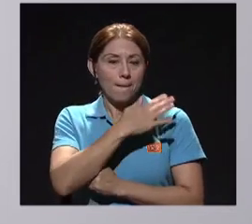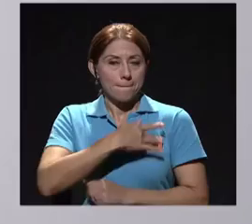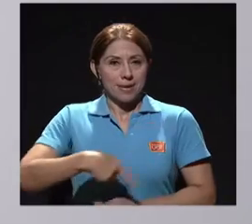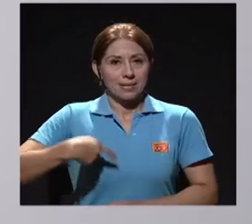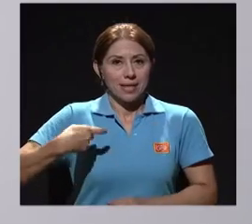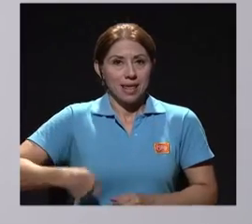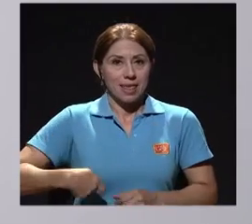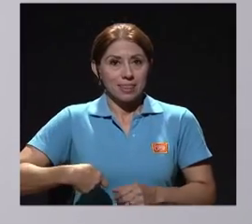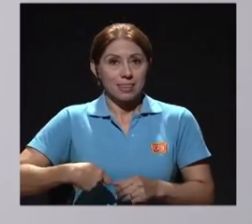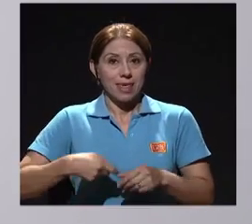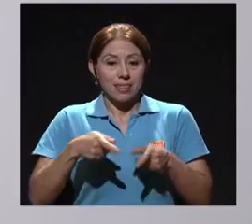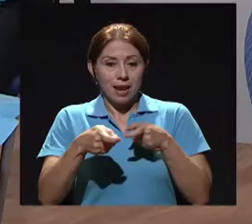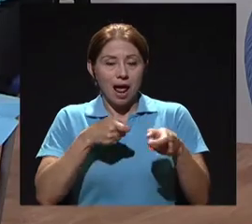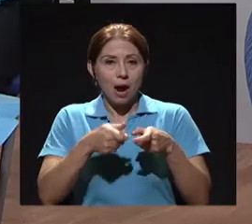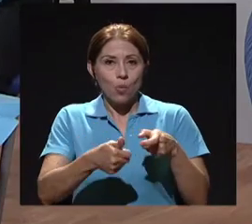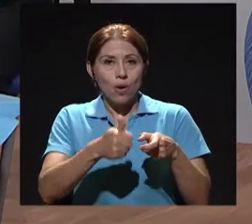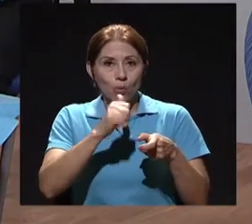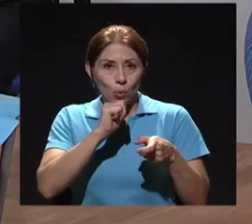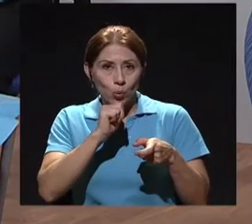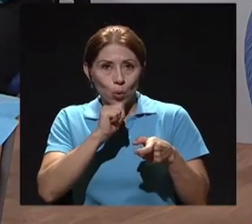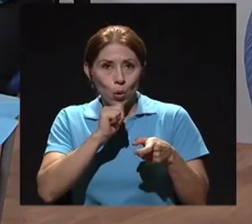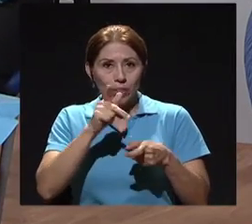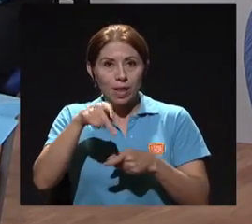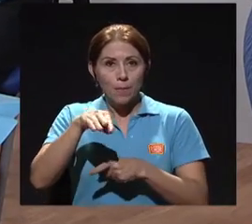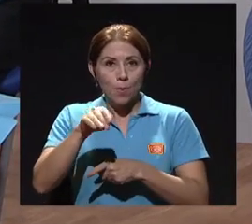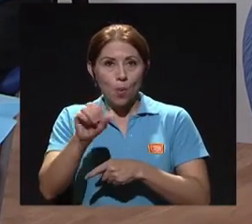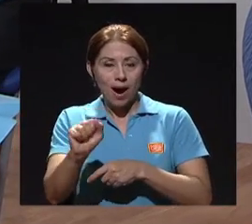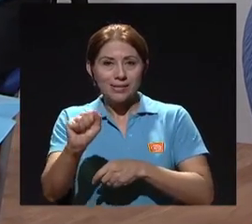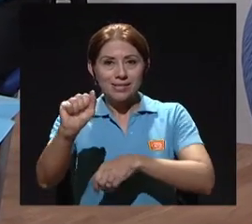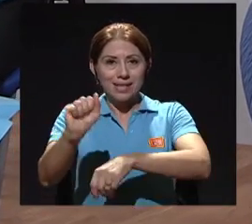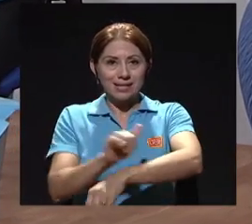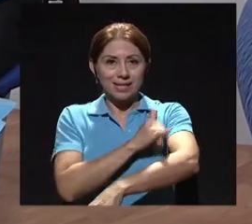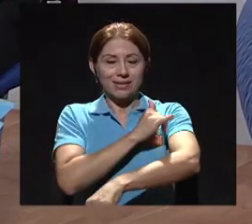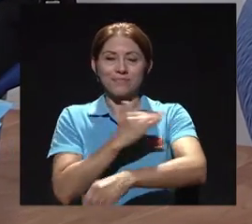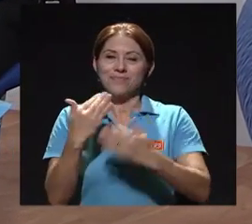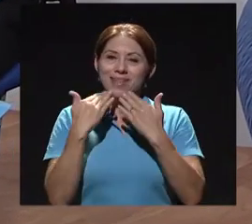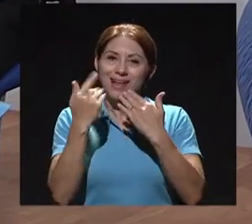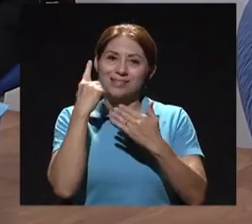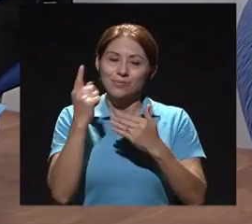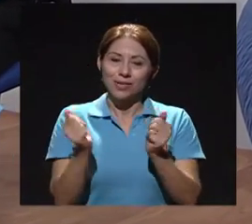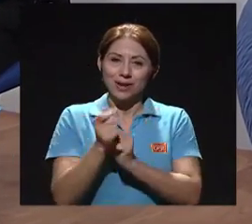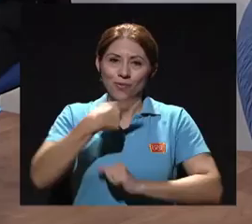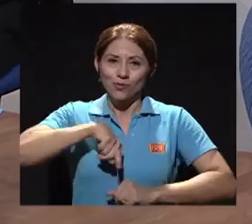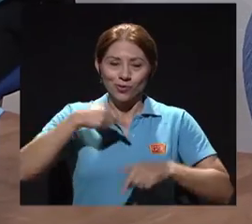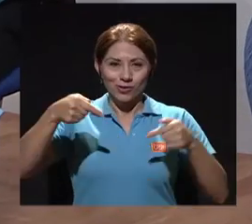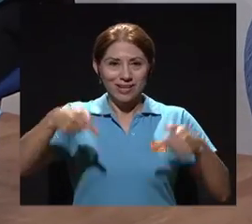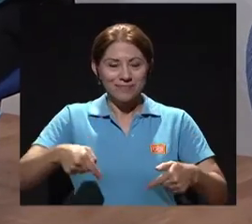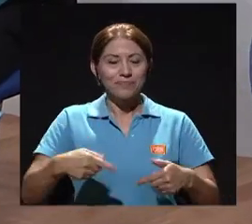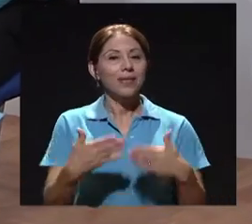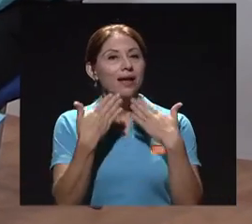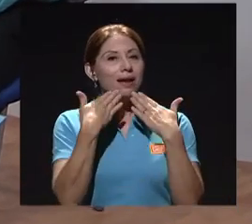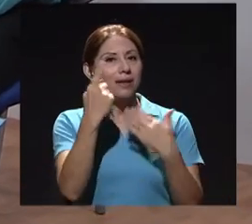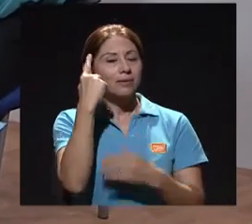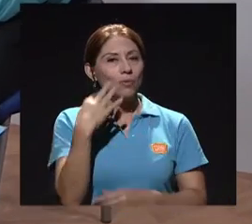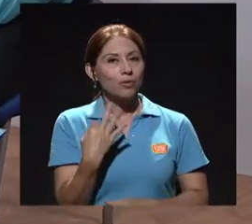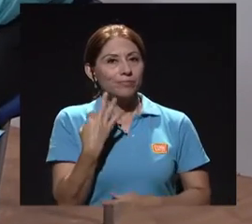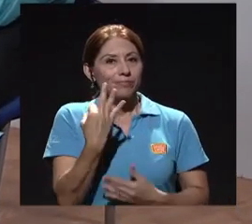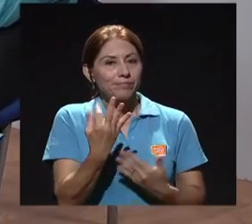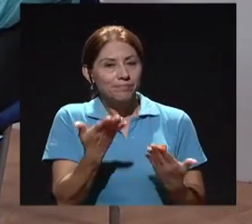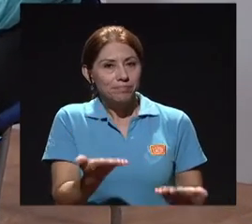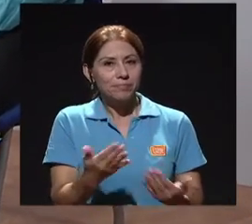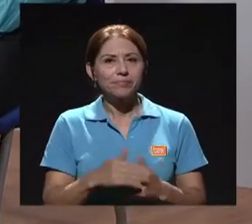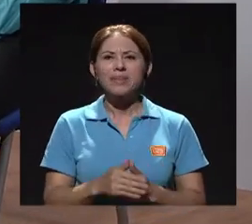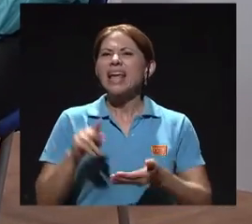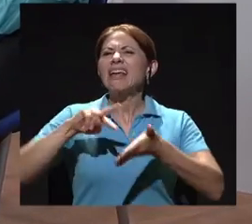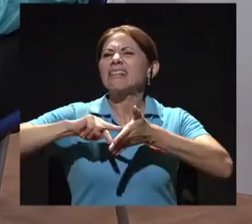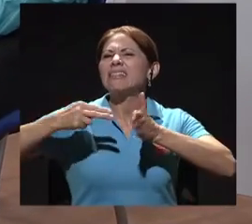acueducto de púas de aserrín con franklin muchísimas gracias por estar con nosotros aquí en conciencia muchas gracias por la